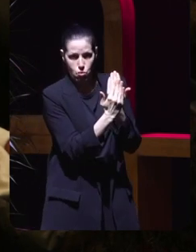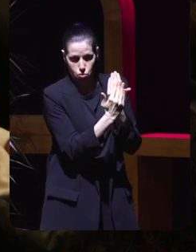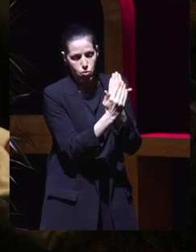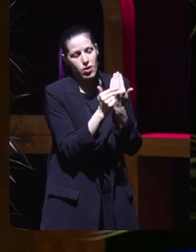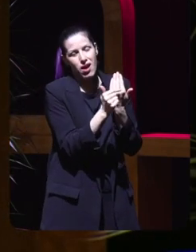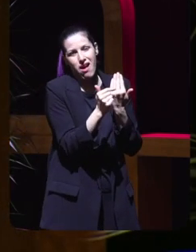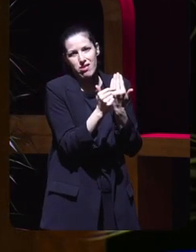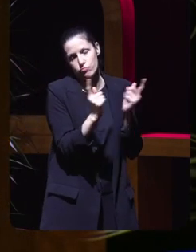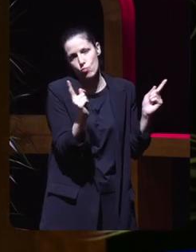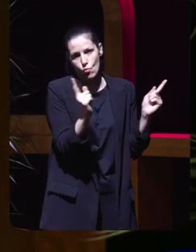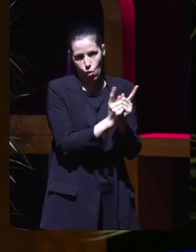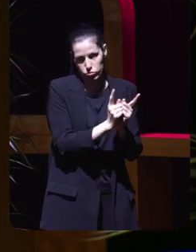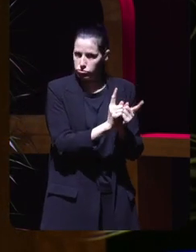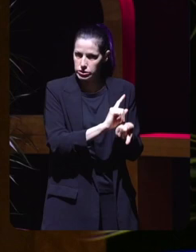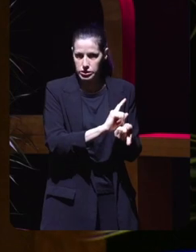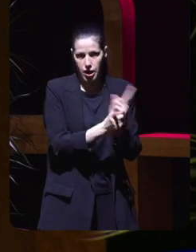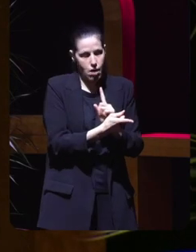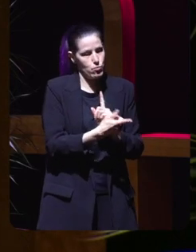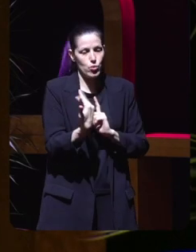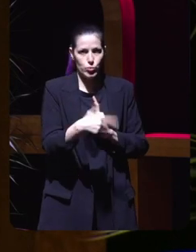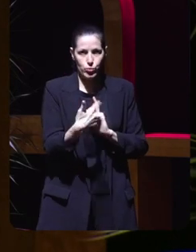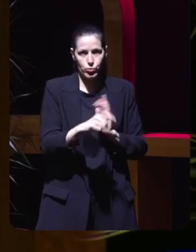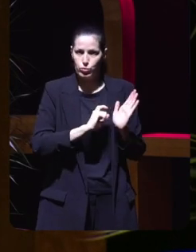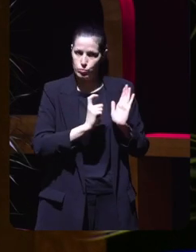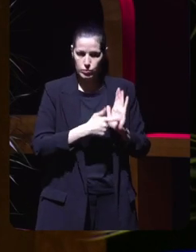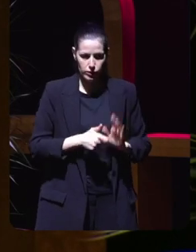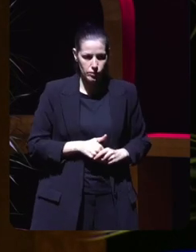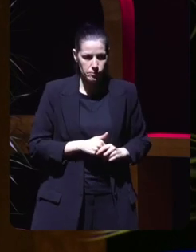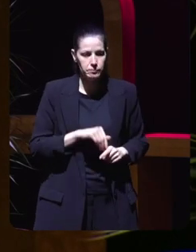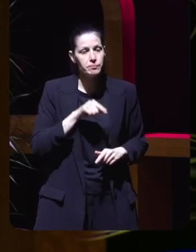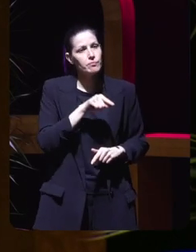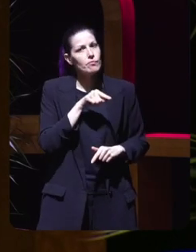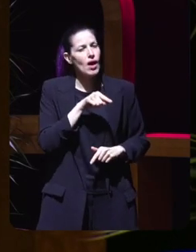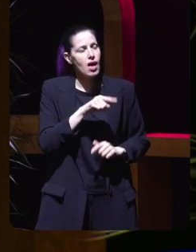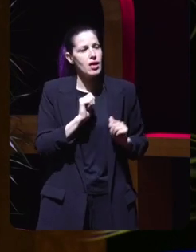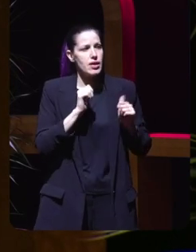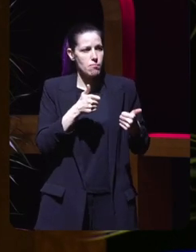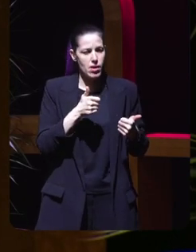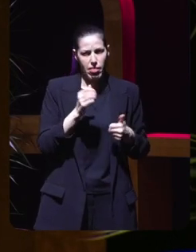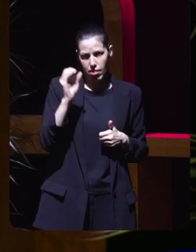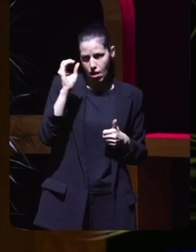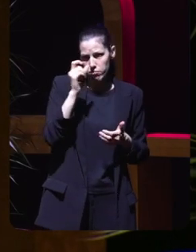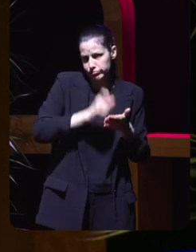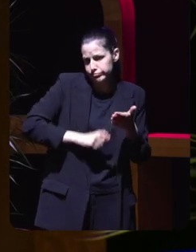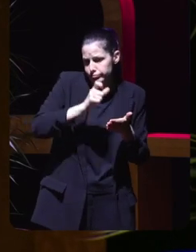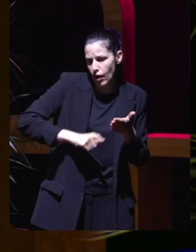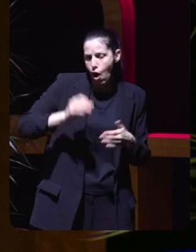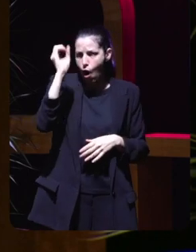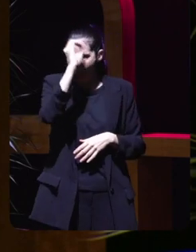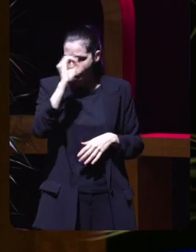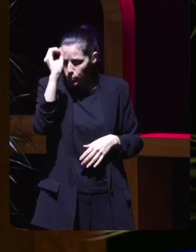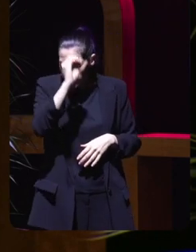bastante radical no y bueno educando comencé a publicar estas columnas de opinión pues